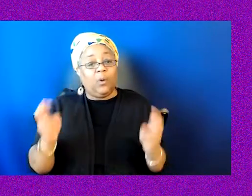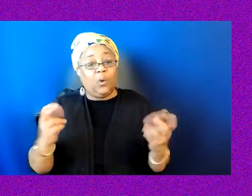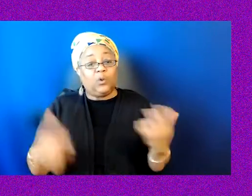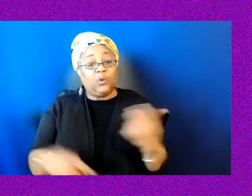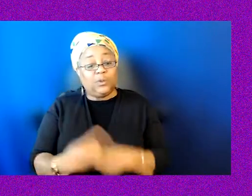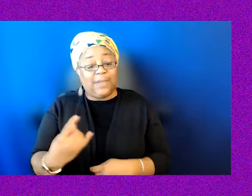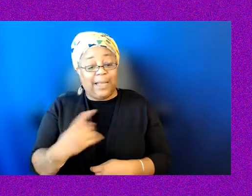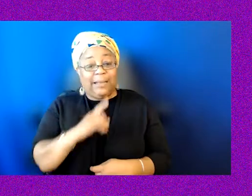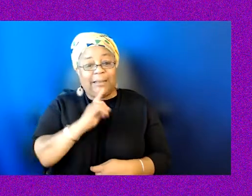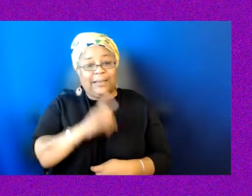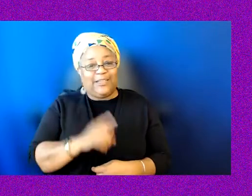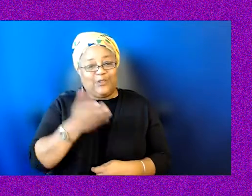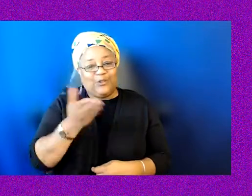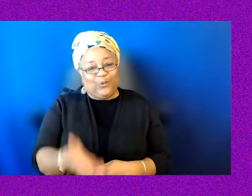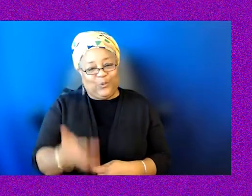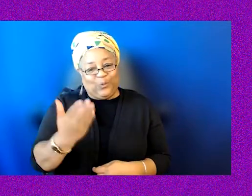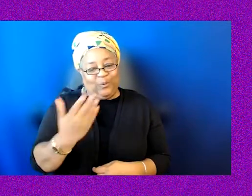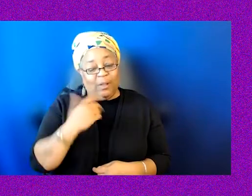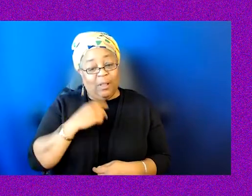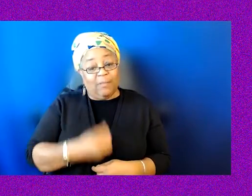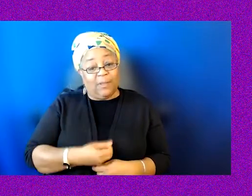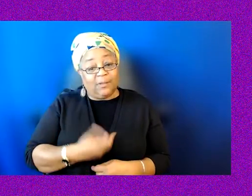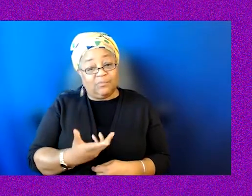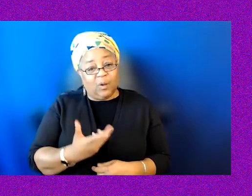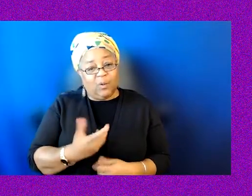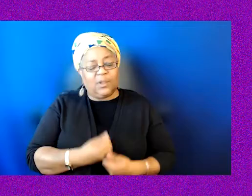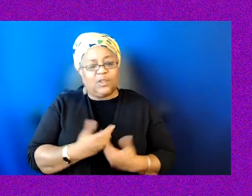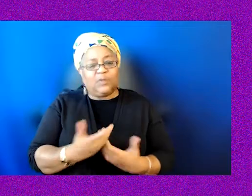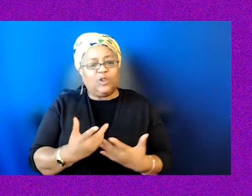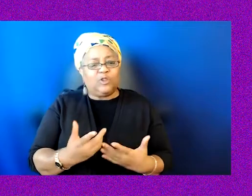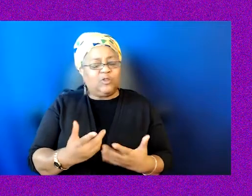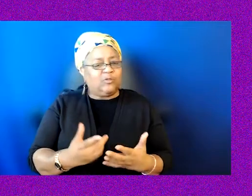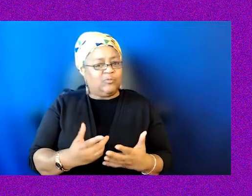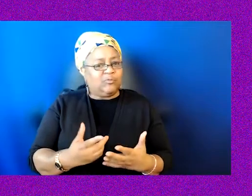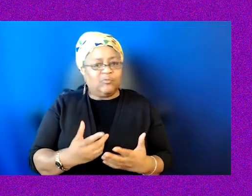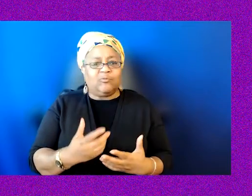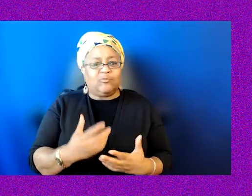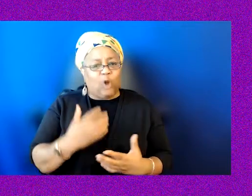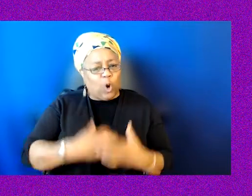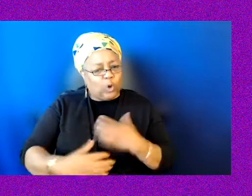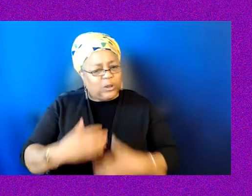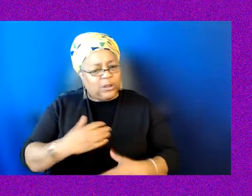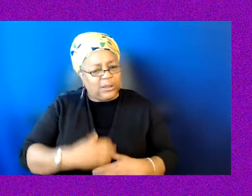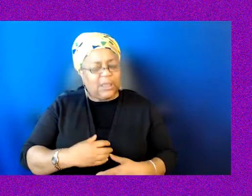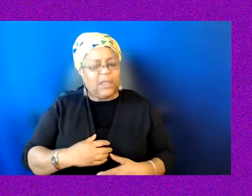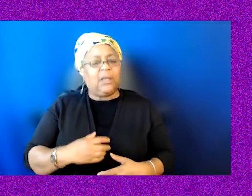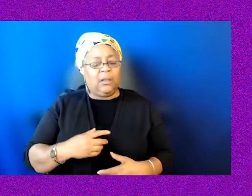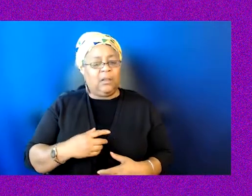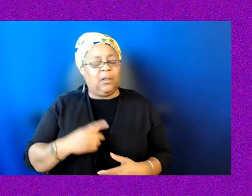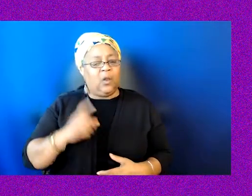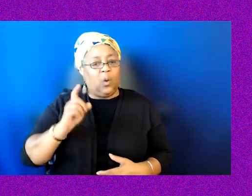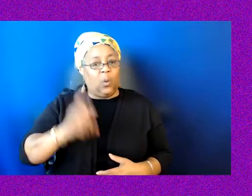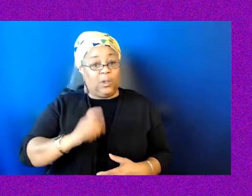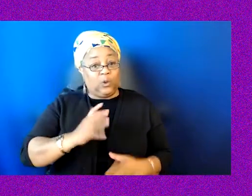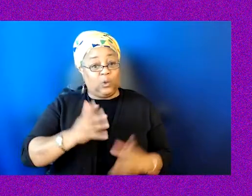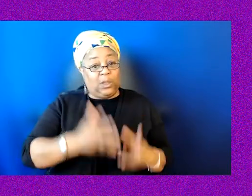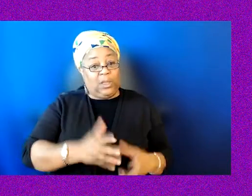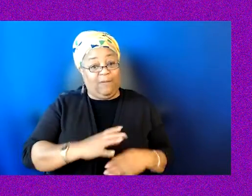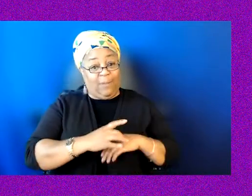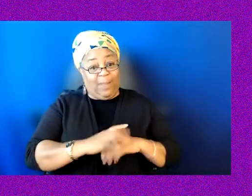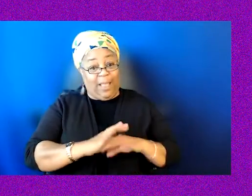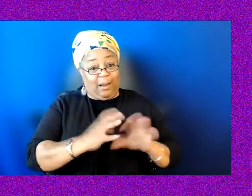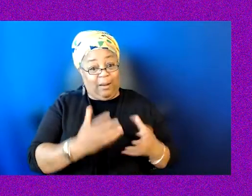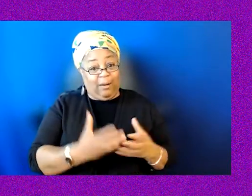momentos de placer. Ese poema vamos a cerrar con ese poema que se llama Hoy es tú. Así